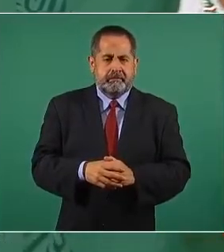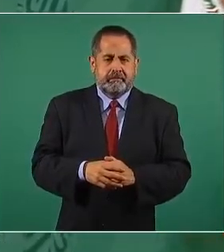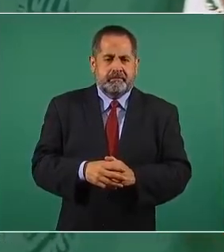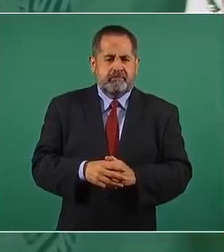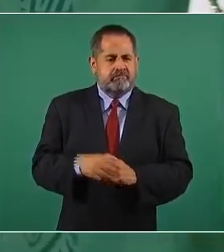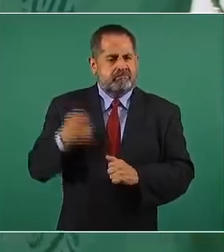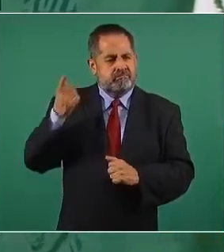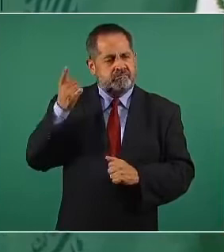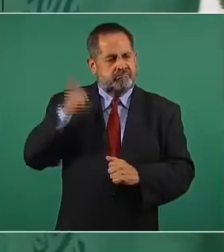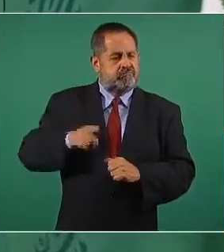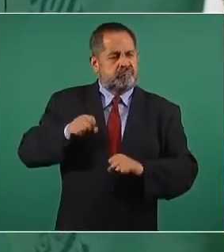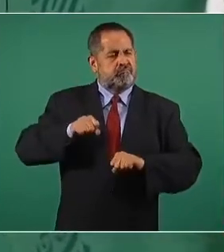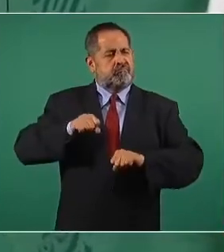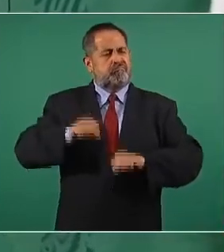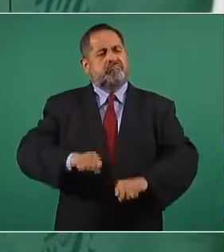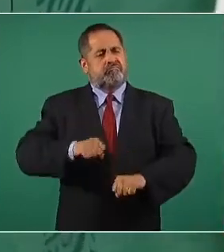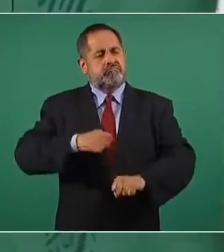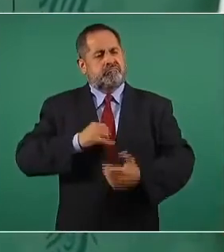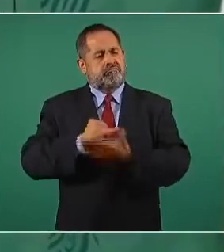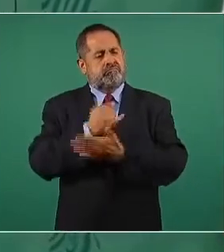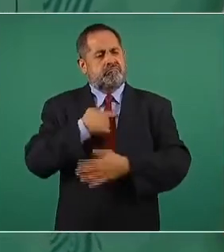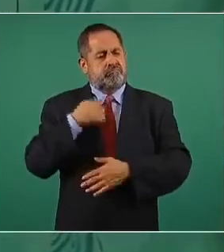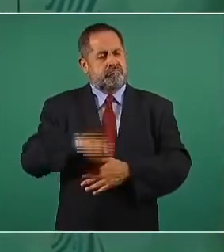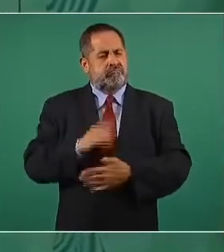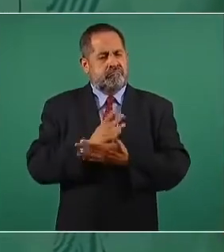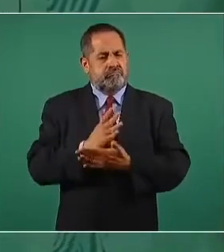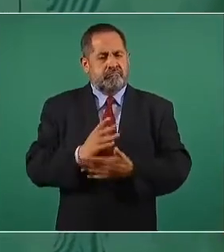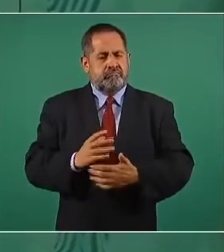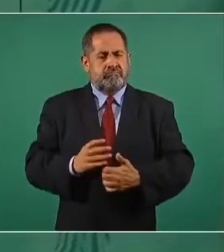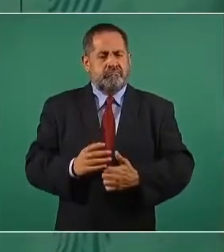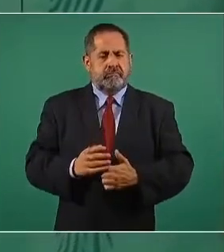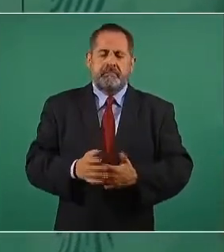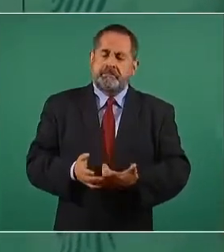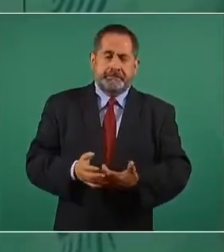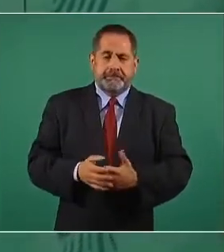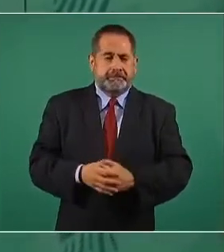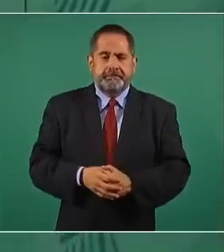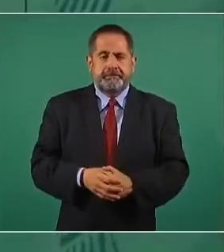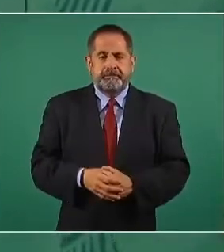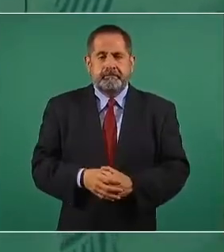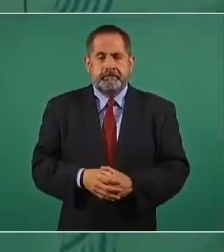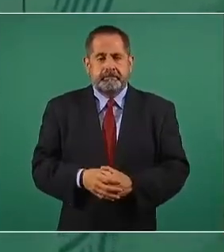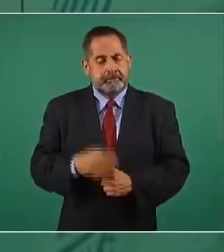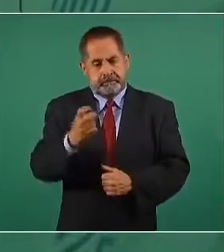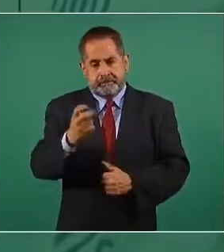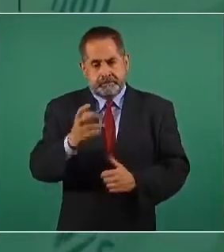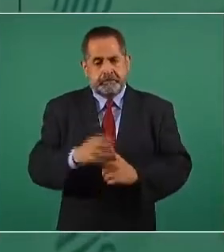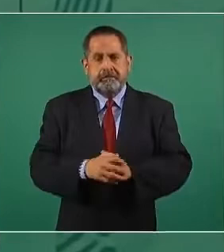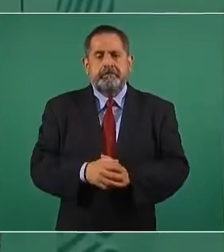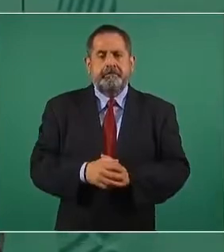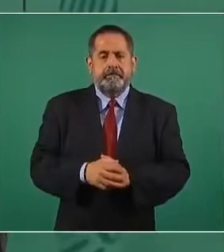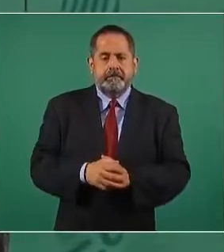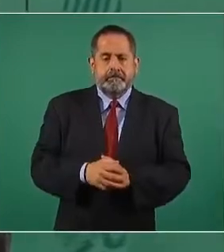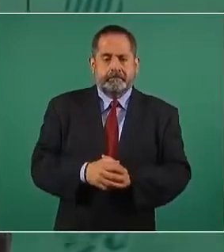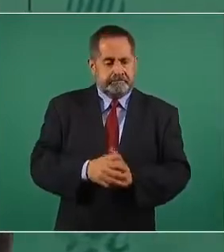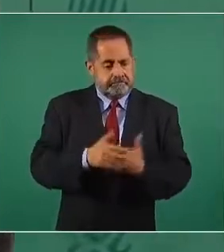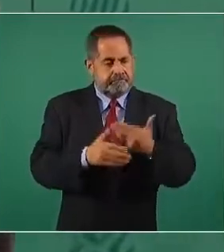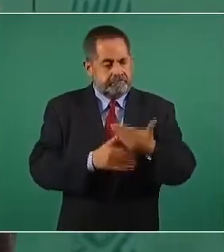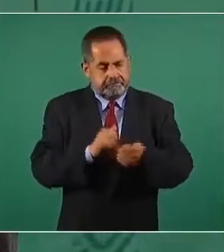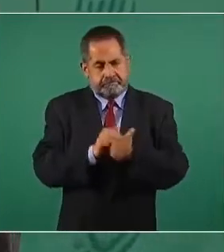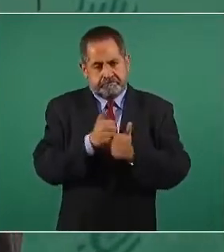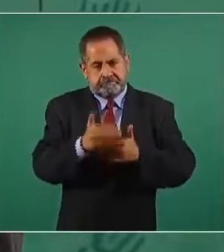Autoritarismo. Entonces, es un